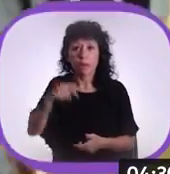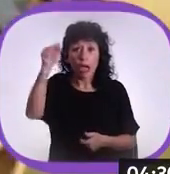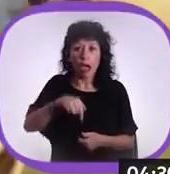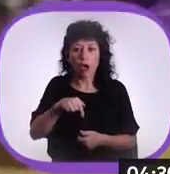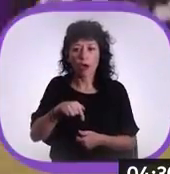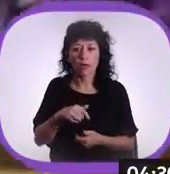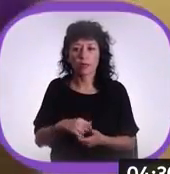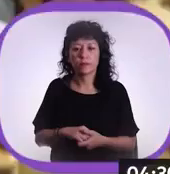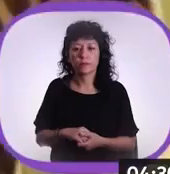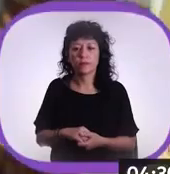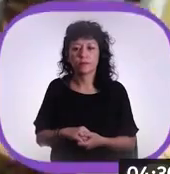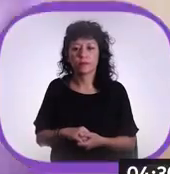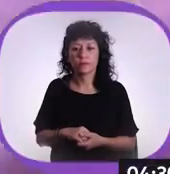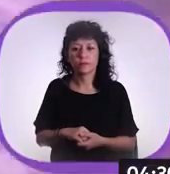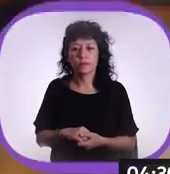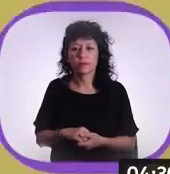¡Ahora!